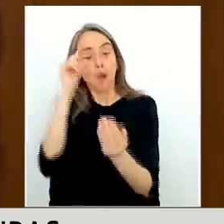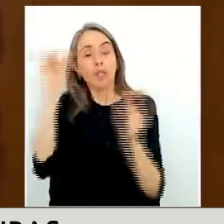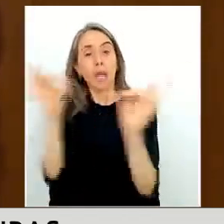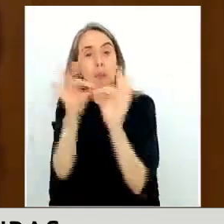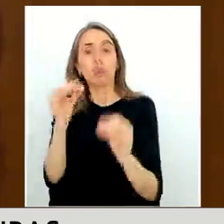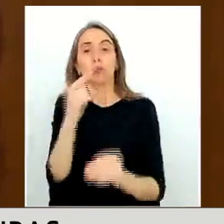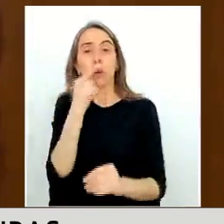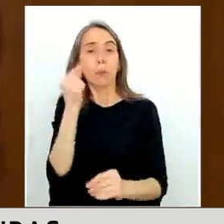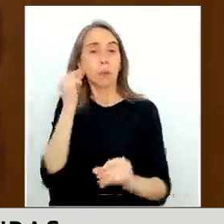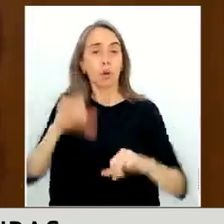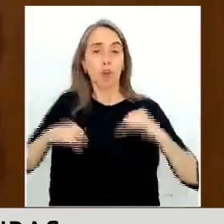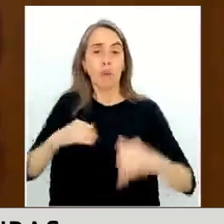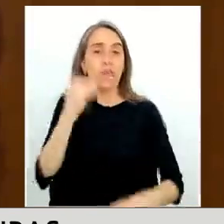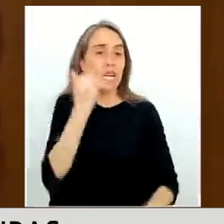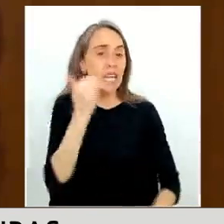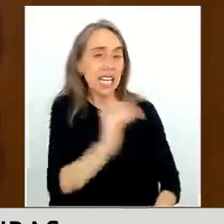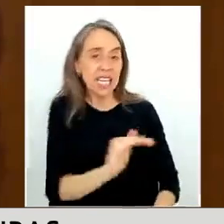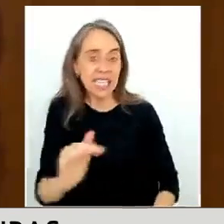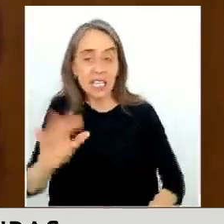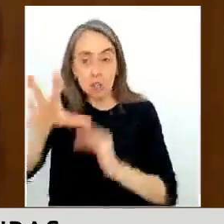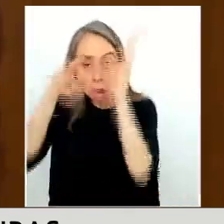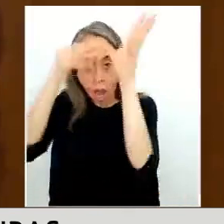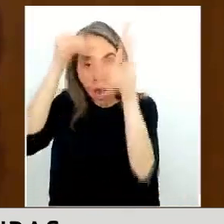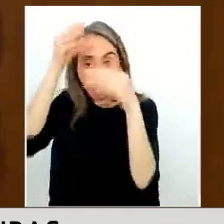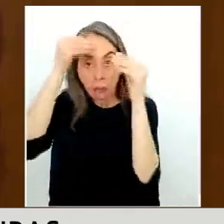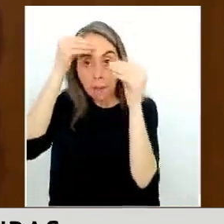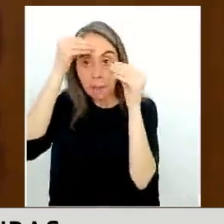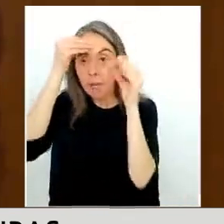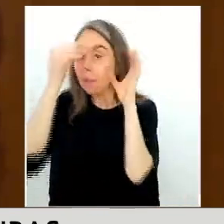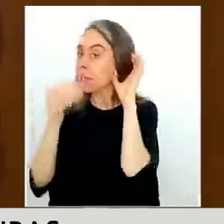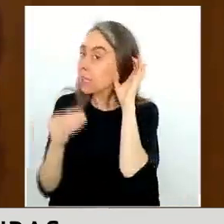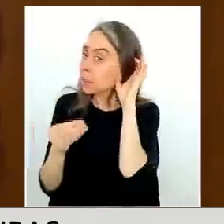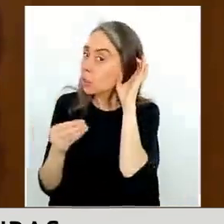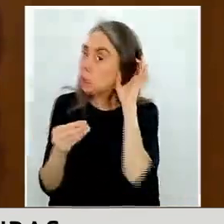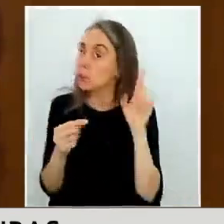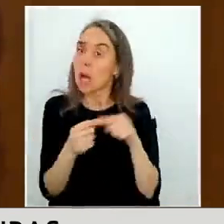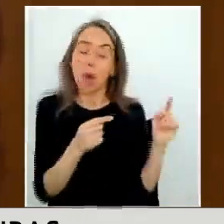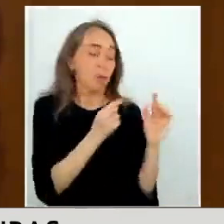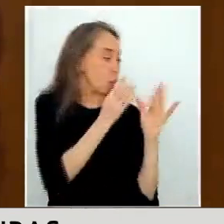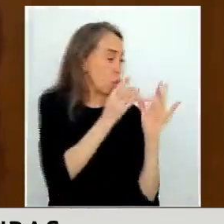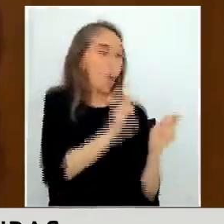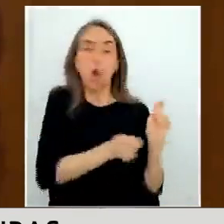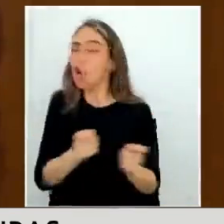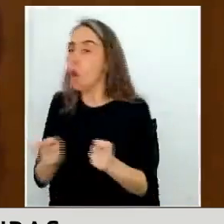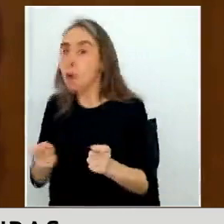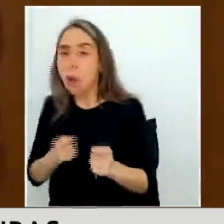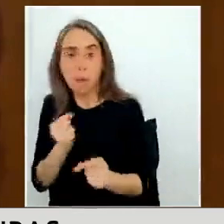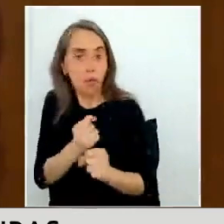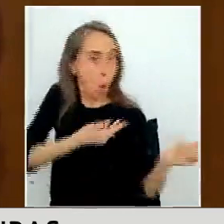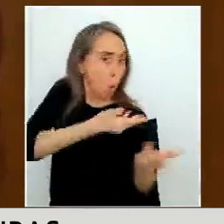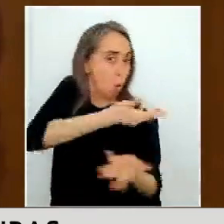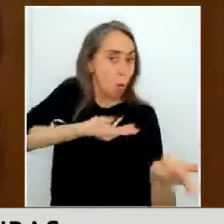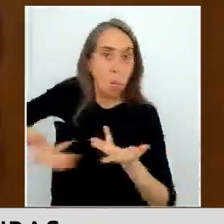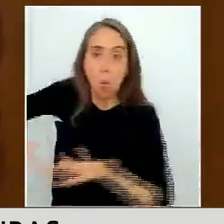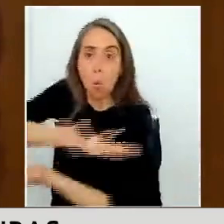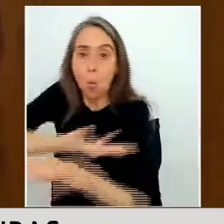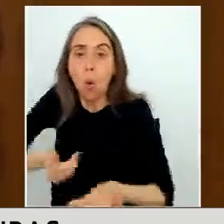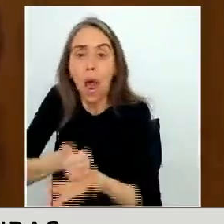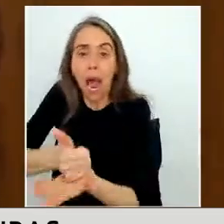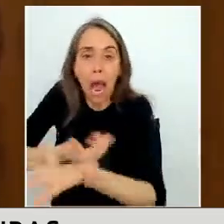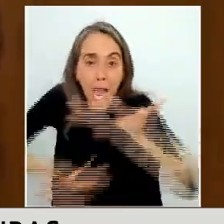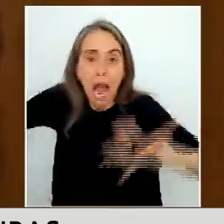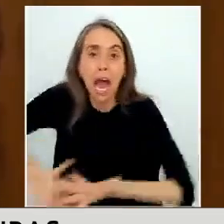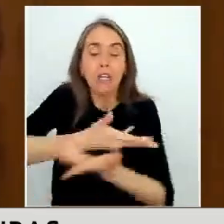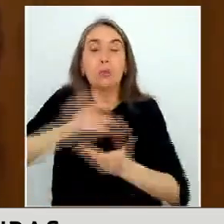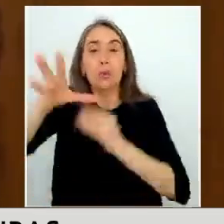niñas incluso aprenden a escuchar a los demás coordinarse y colaborar lo que les ayuda evidentemente a desarrollar habilidades